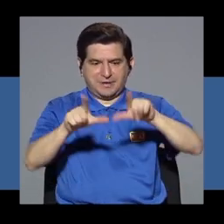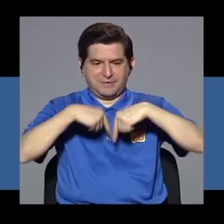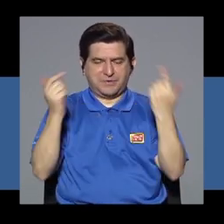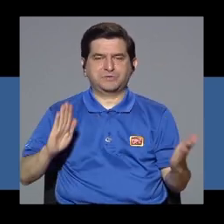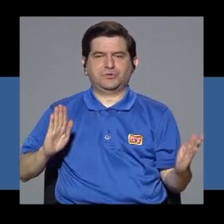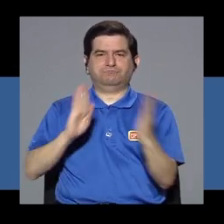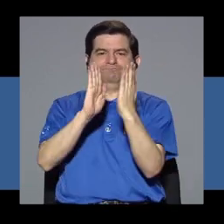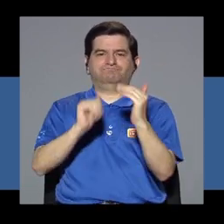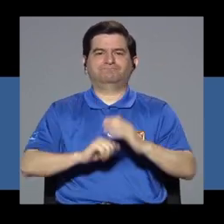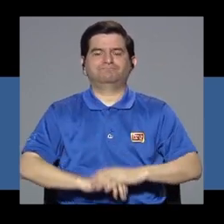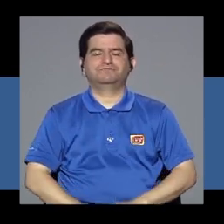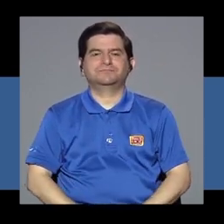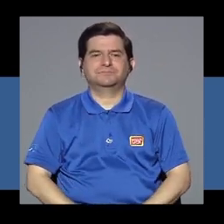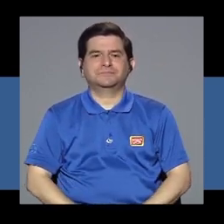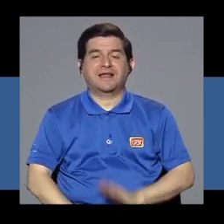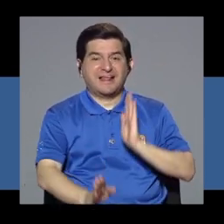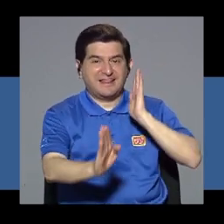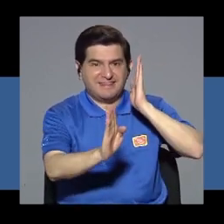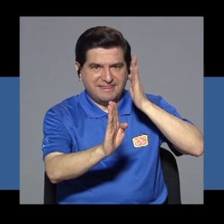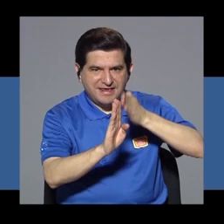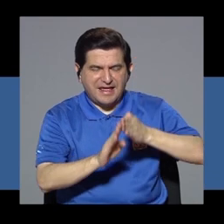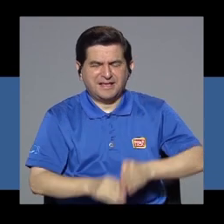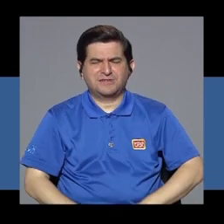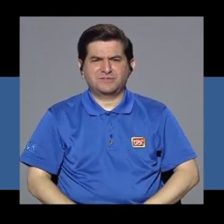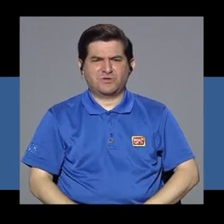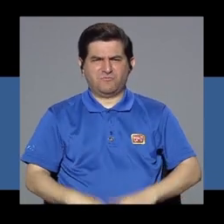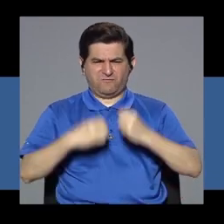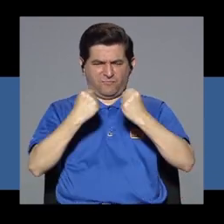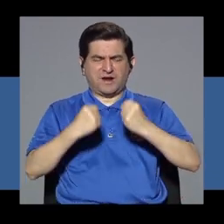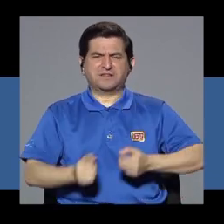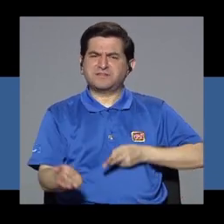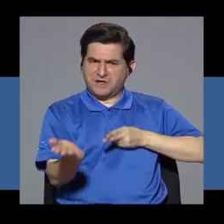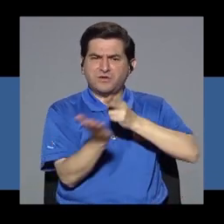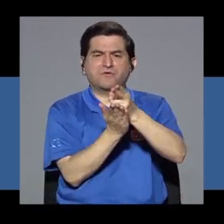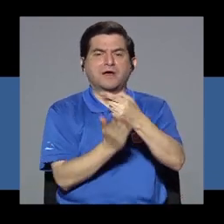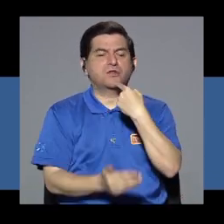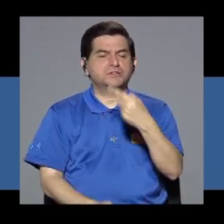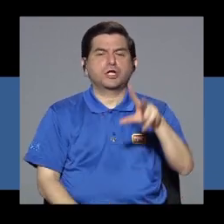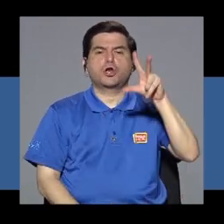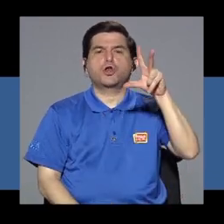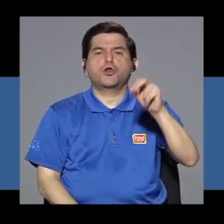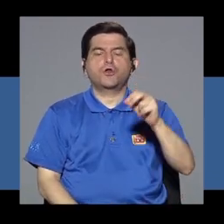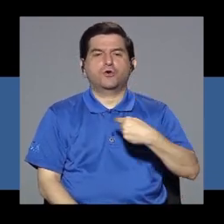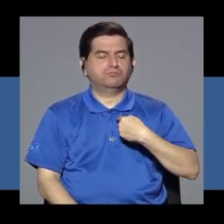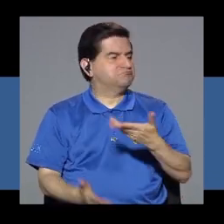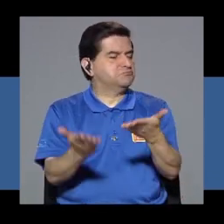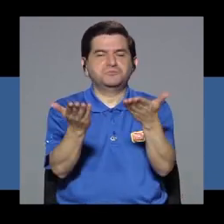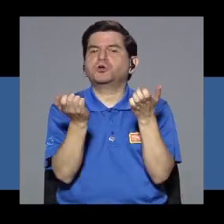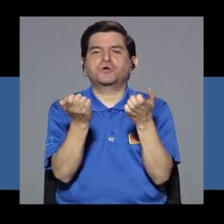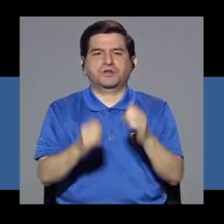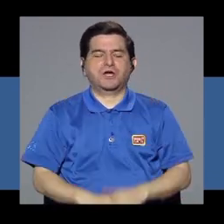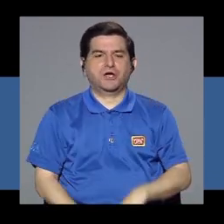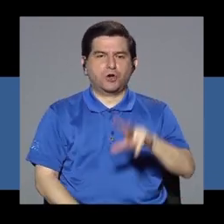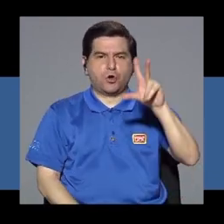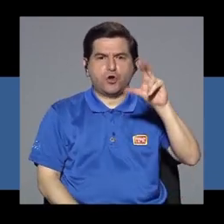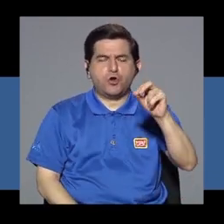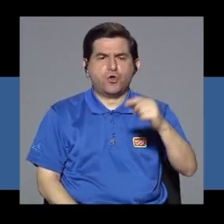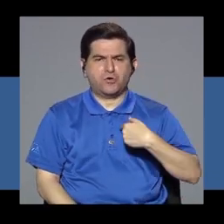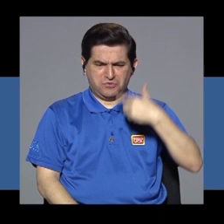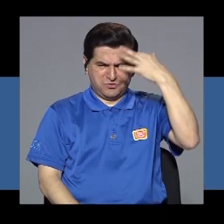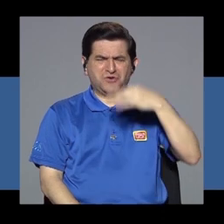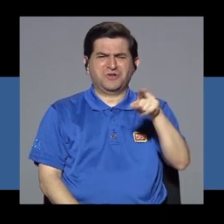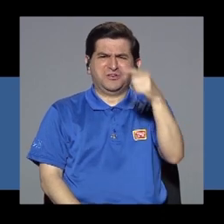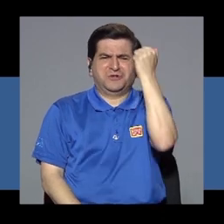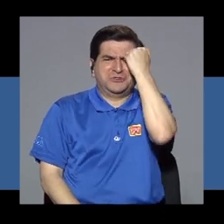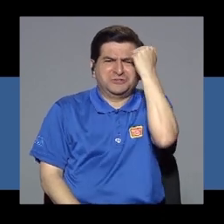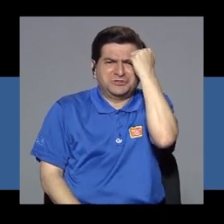presión de grupo. Ser directo, fuerte y honesto. Podés decir no porque no me da la gana, no porque